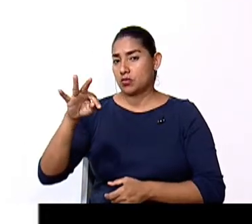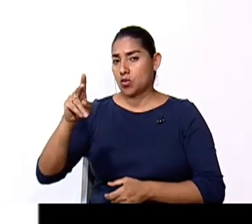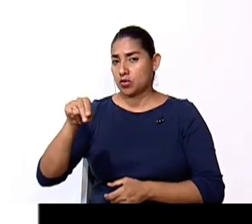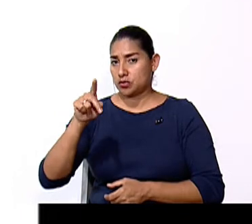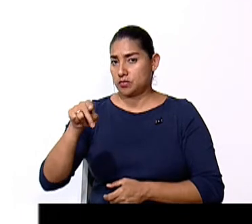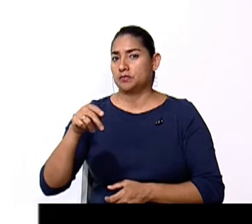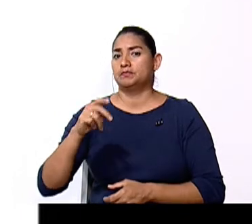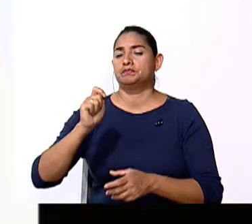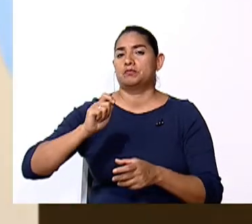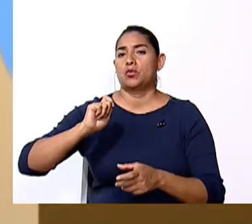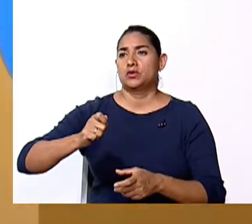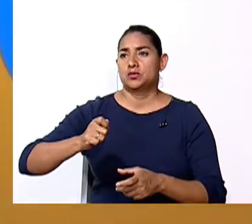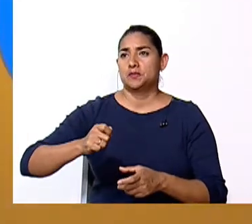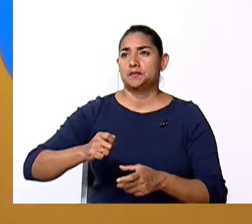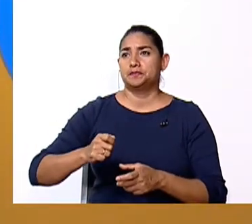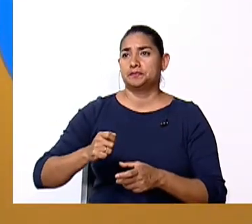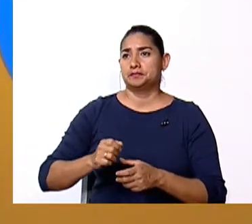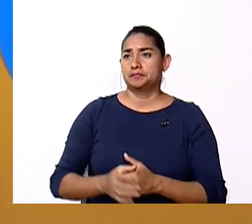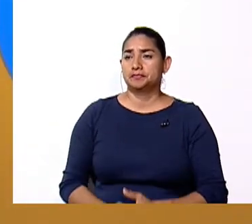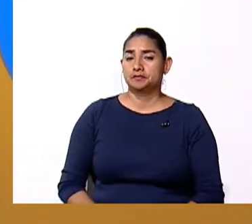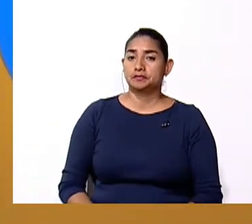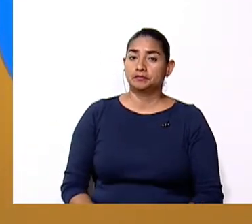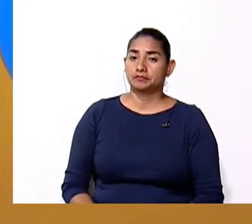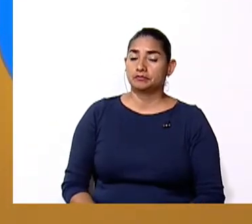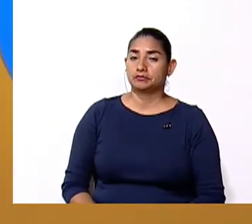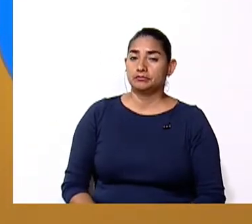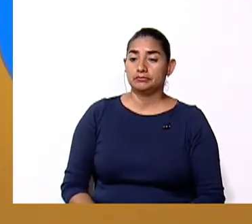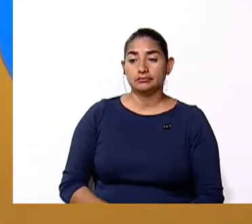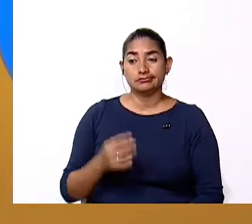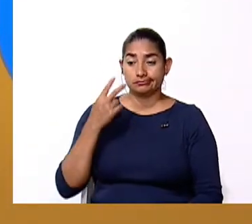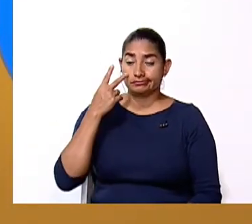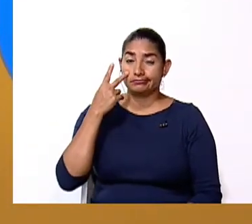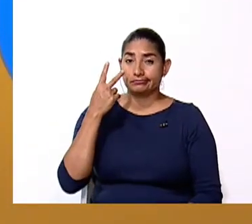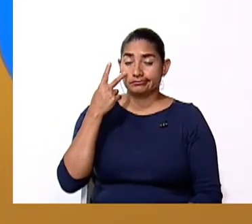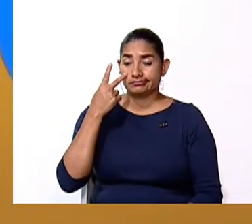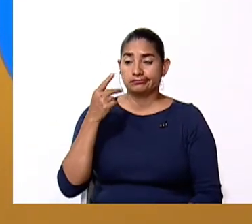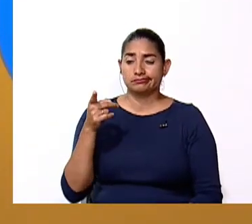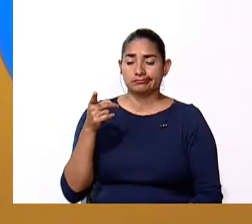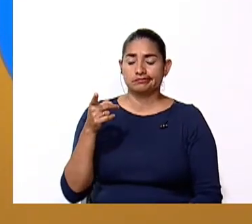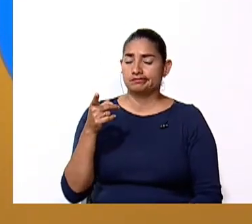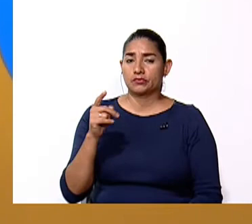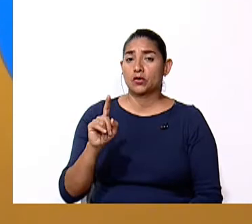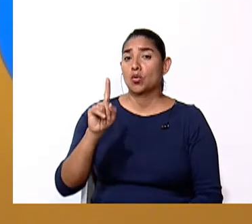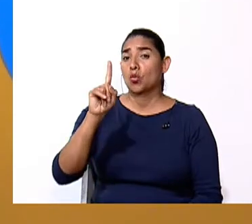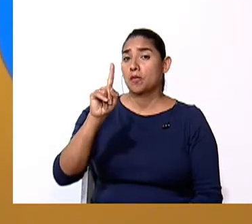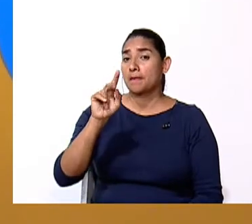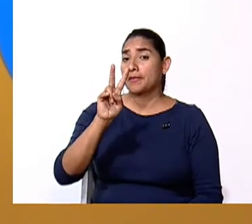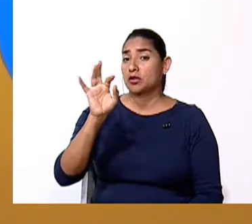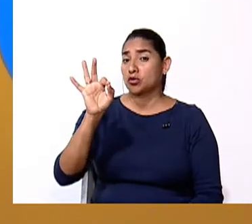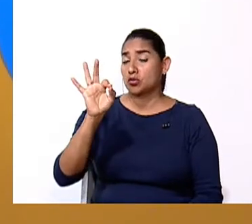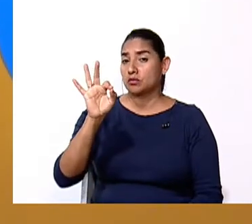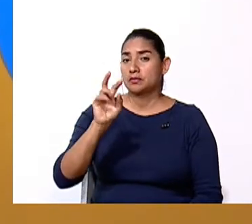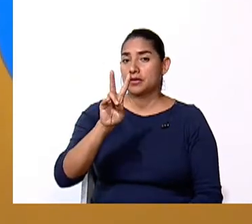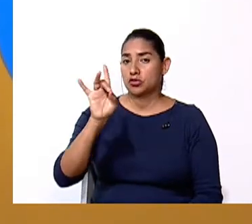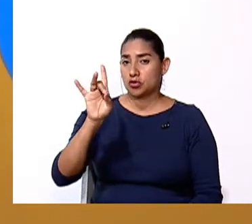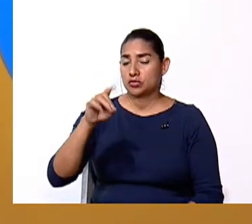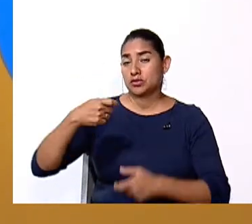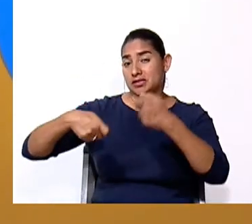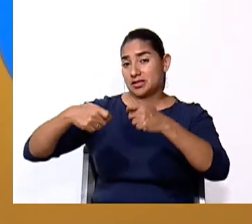era muchísimo inferior a la de los criollos, los mestizos y mucho más